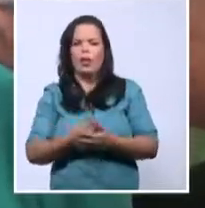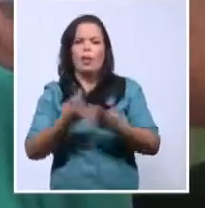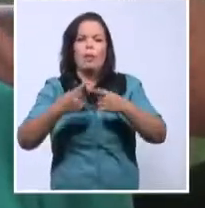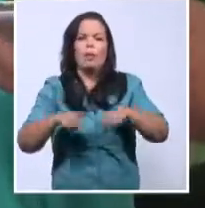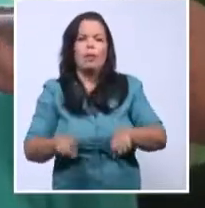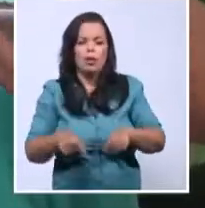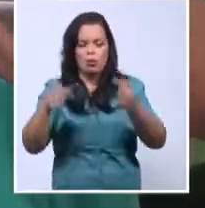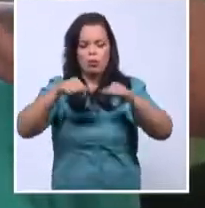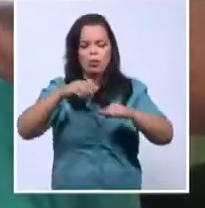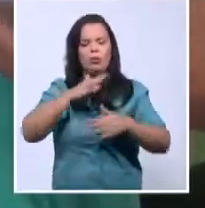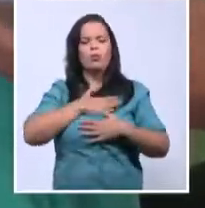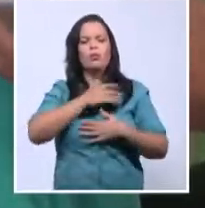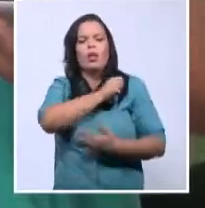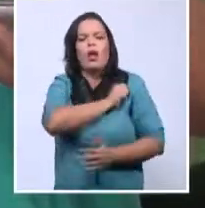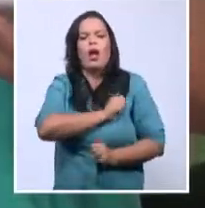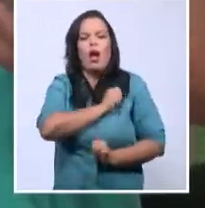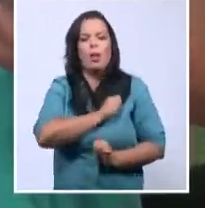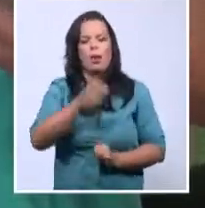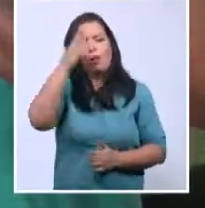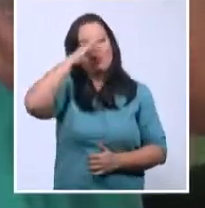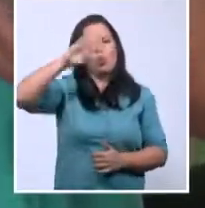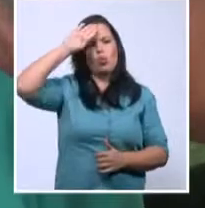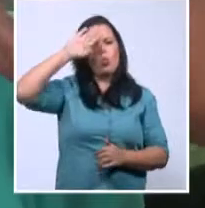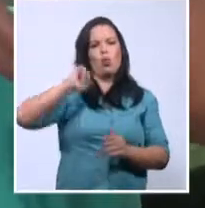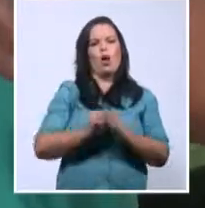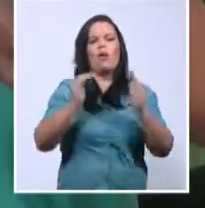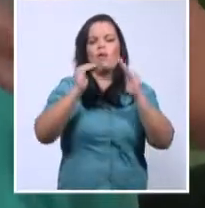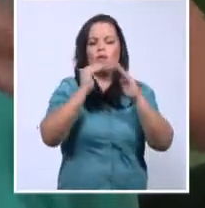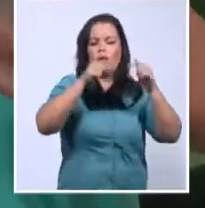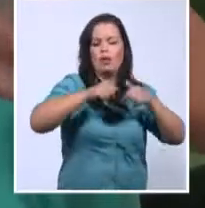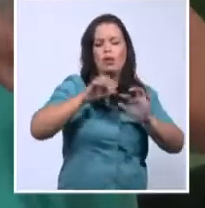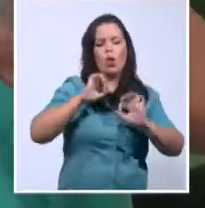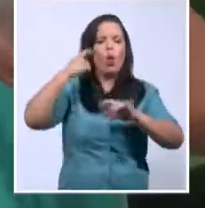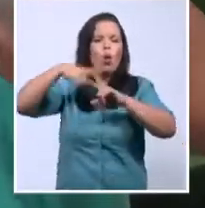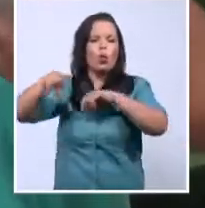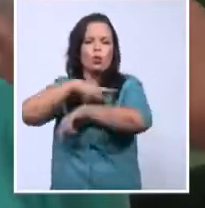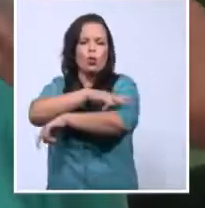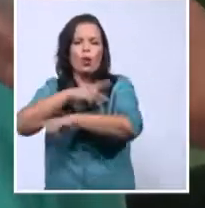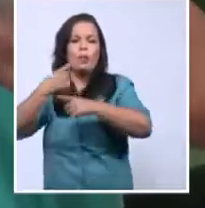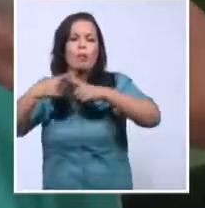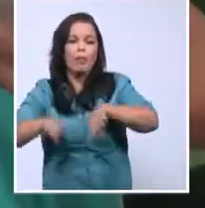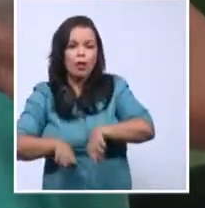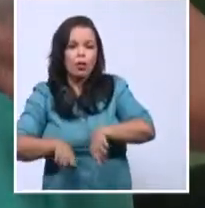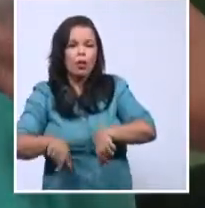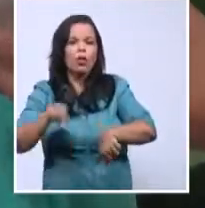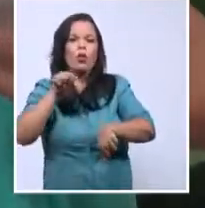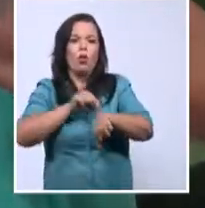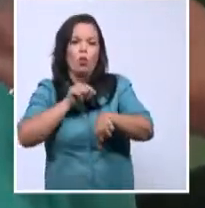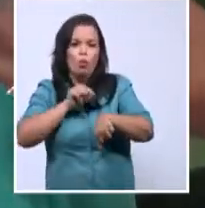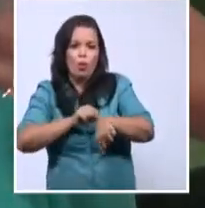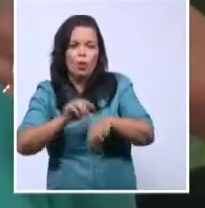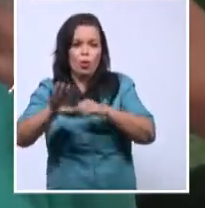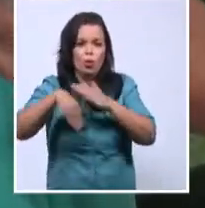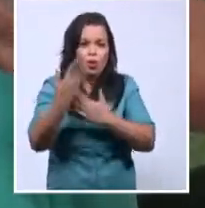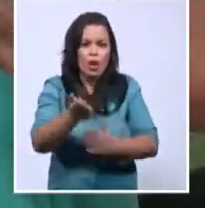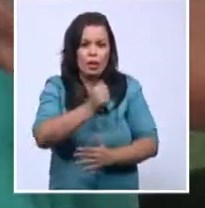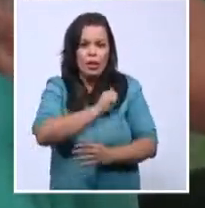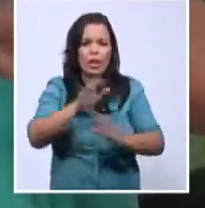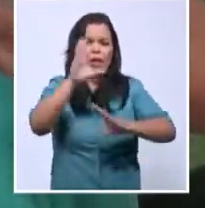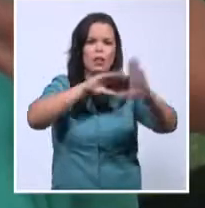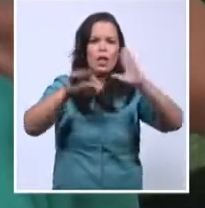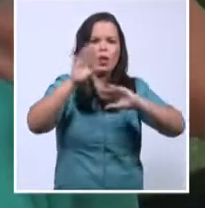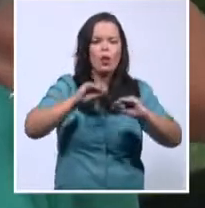fuera de Cuba incluso. Pero lo que yo sí creo es que para dialogar hay que aprender a dialogar, ¿no? Y dialogar,